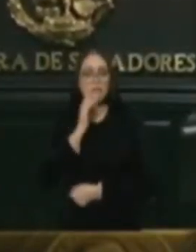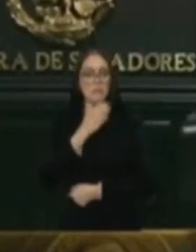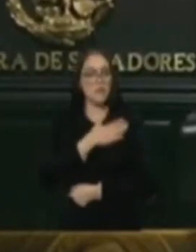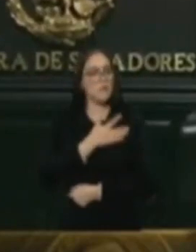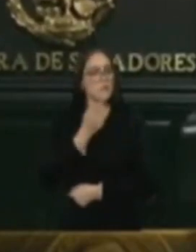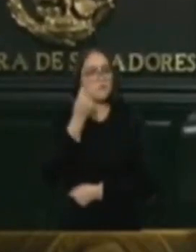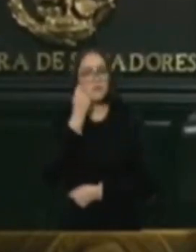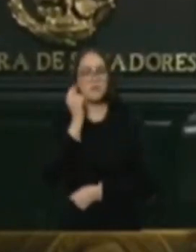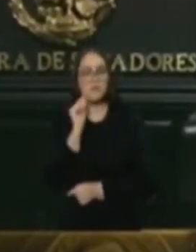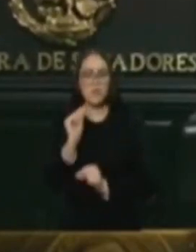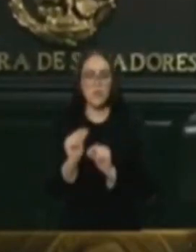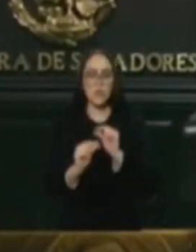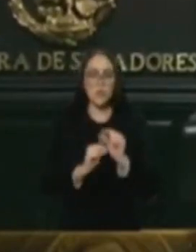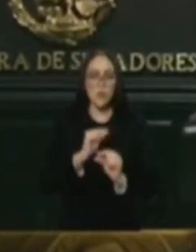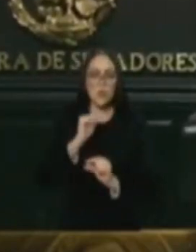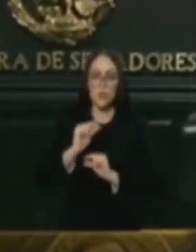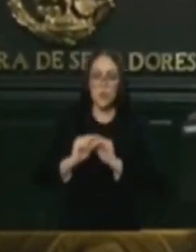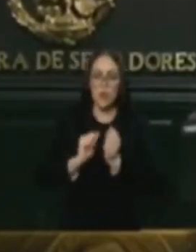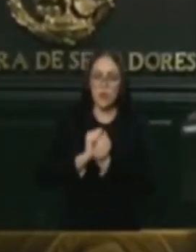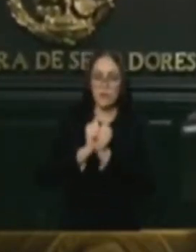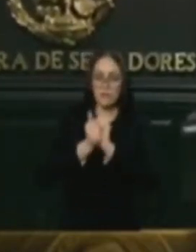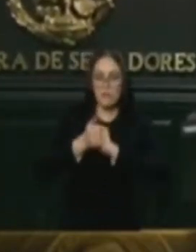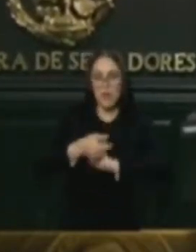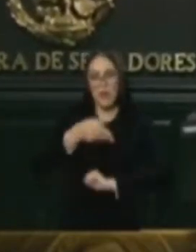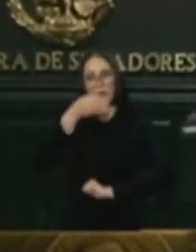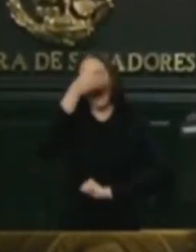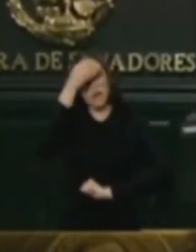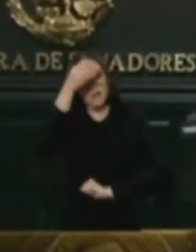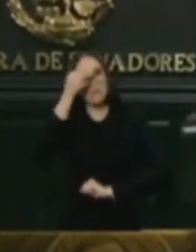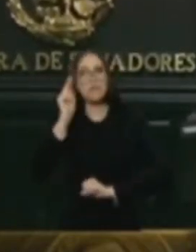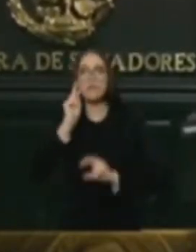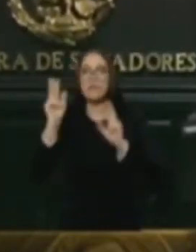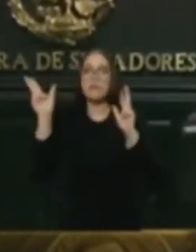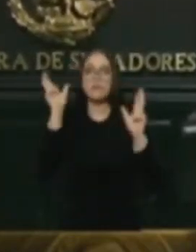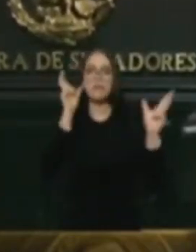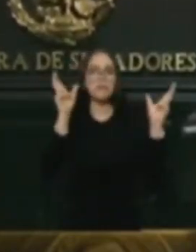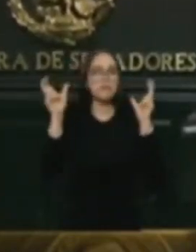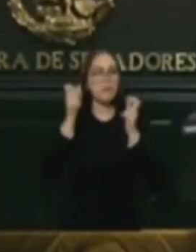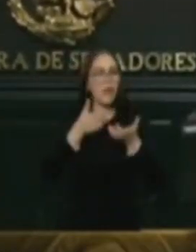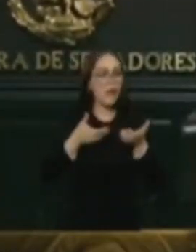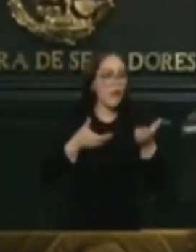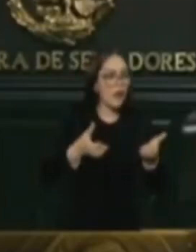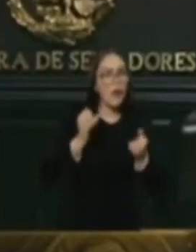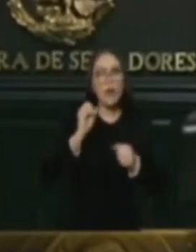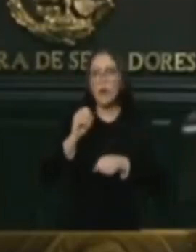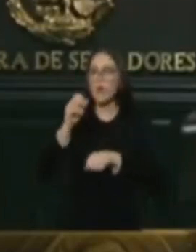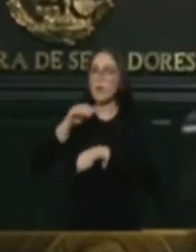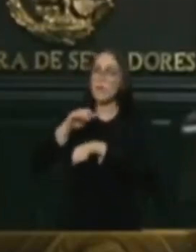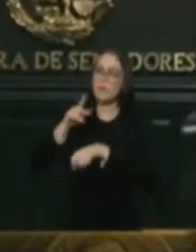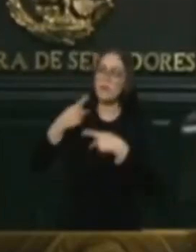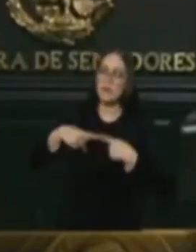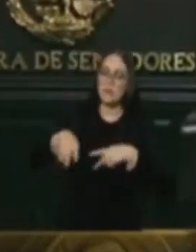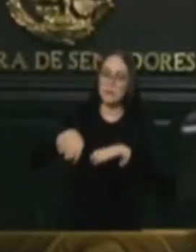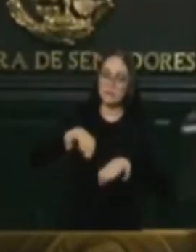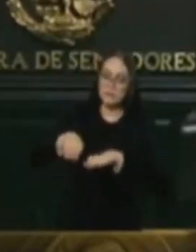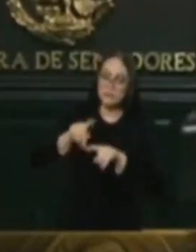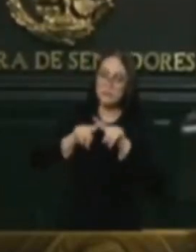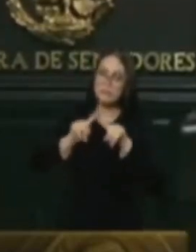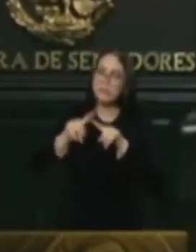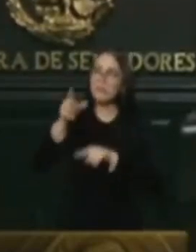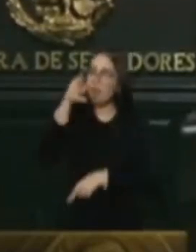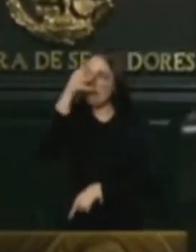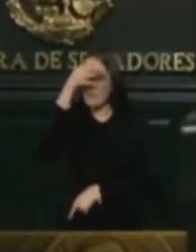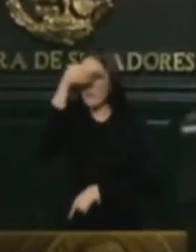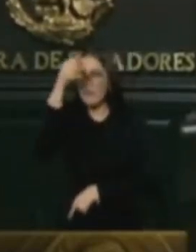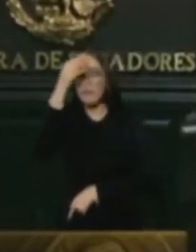fue aprendiendo su nuevo idioma en la calle o platicando con las personas que trabajan en la casa, crecería